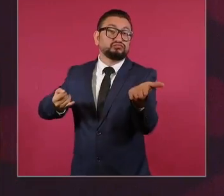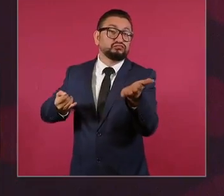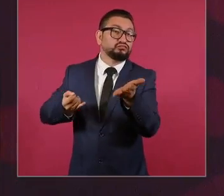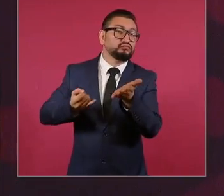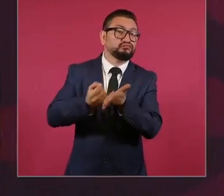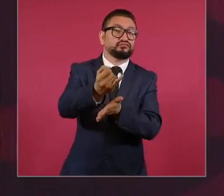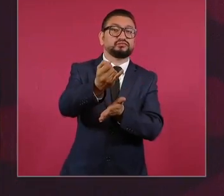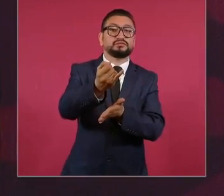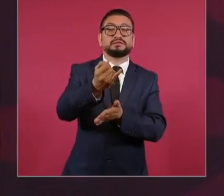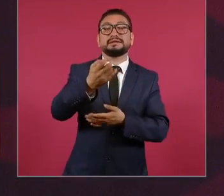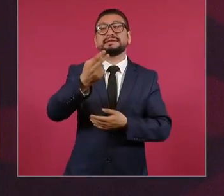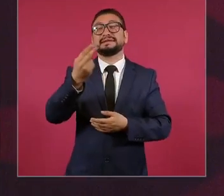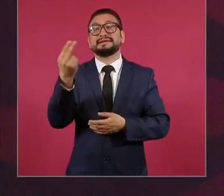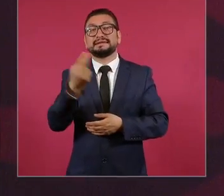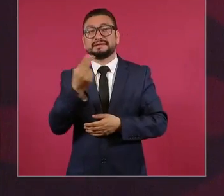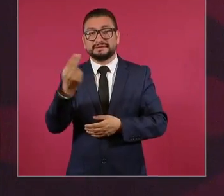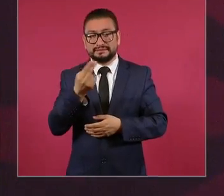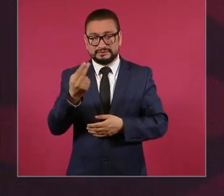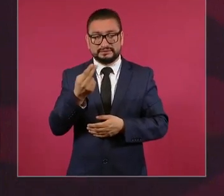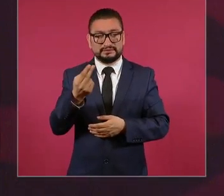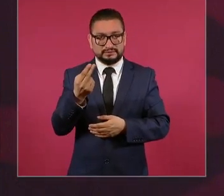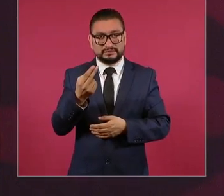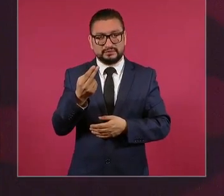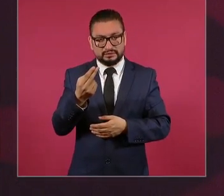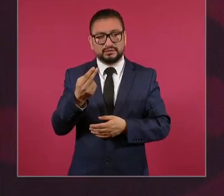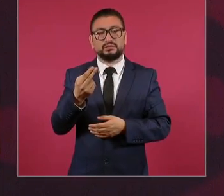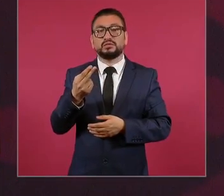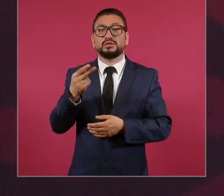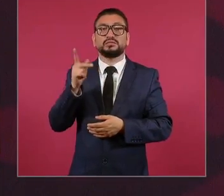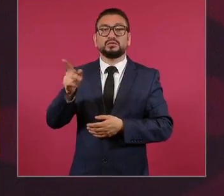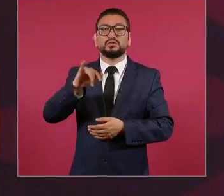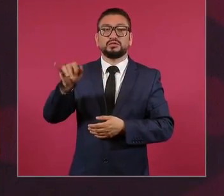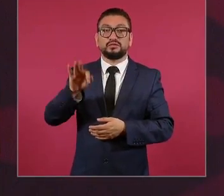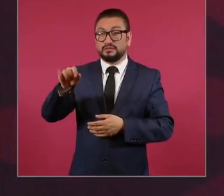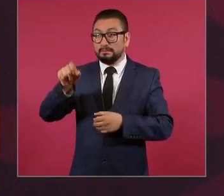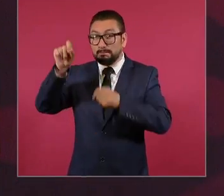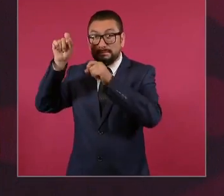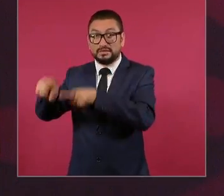Necesitamos mantener al Poder Judicial